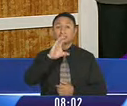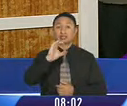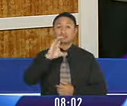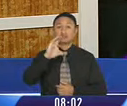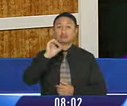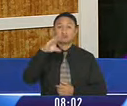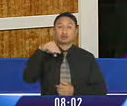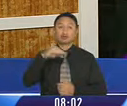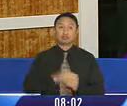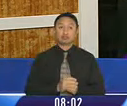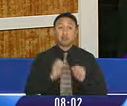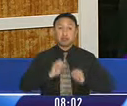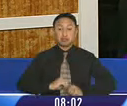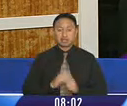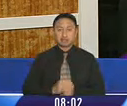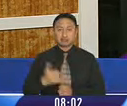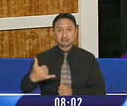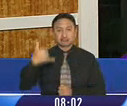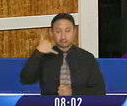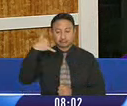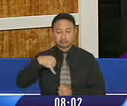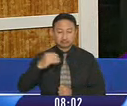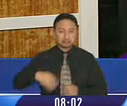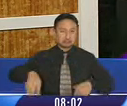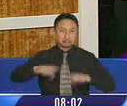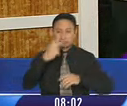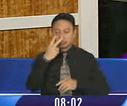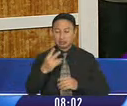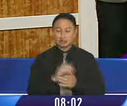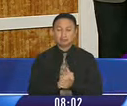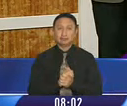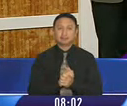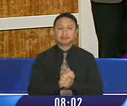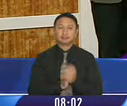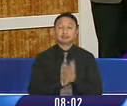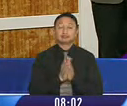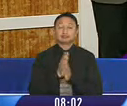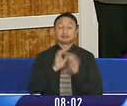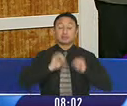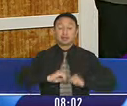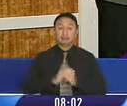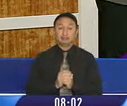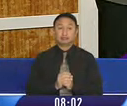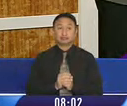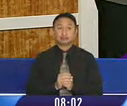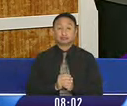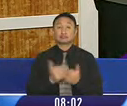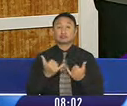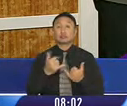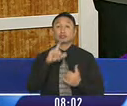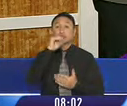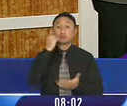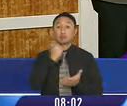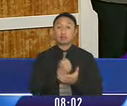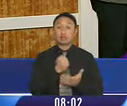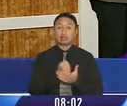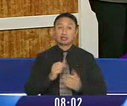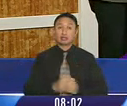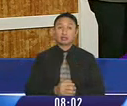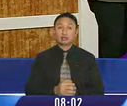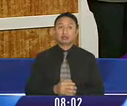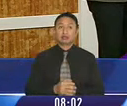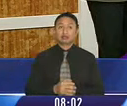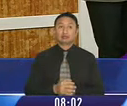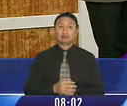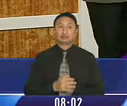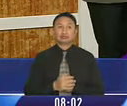www.tvc.com.es nos puede llevar por cualquier lado que usted vaya. Si va a salir, tico y placa. Sí, a ver, hoy es martes,